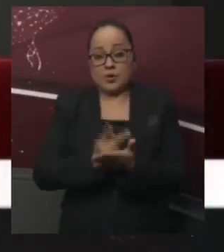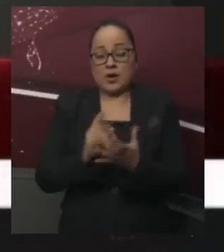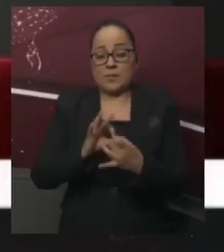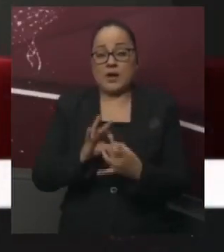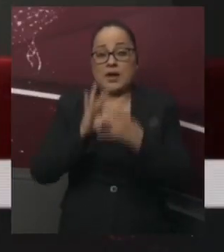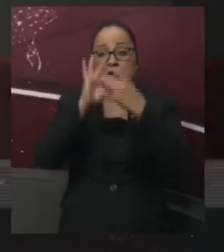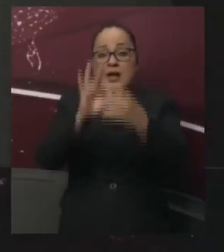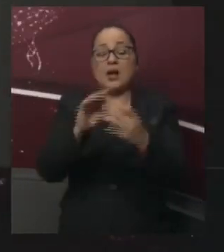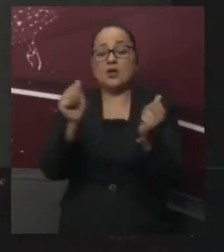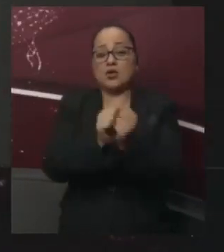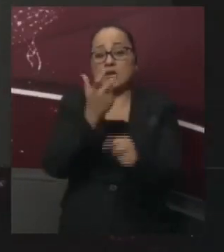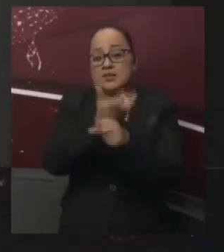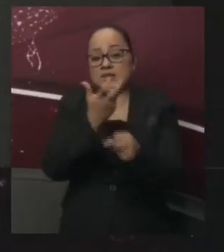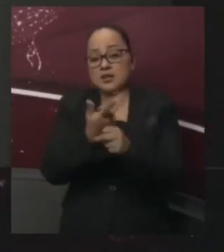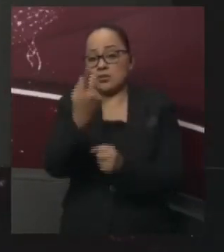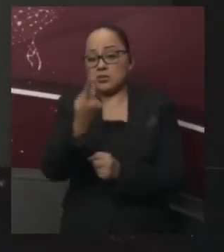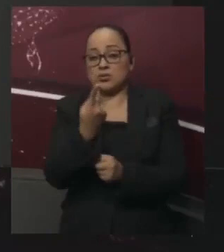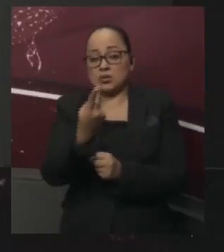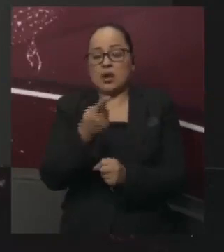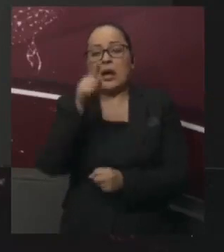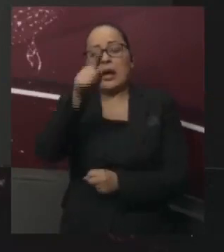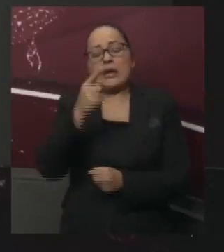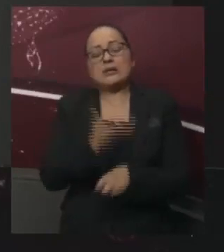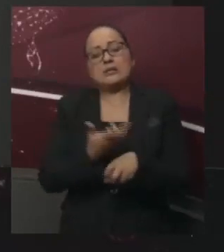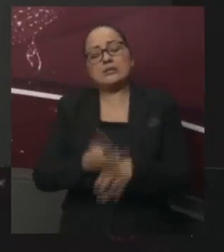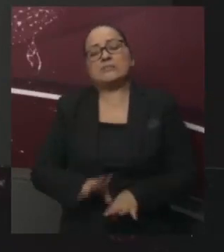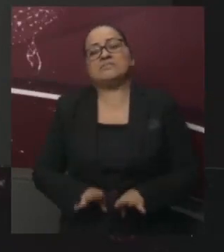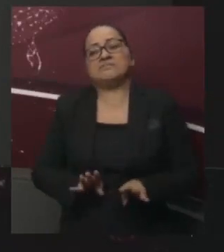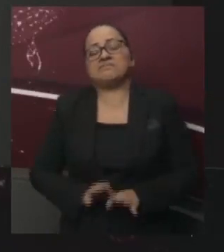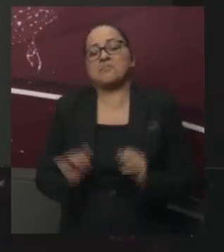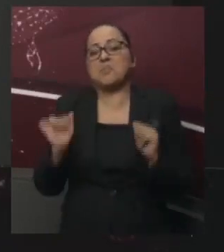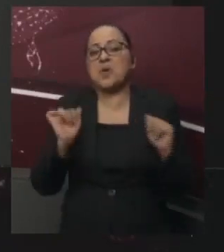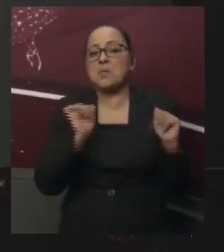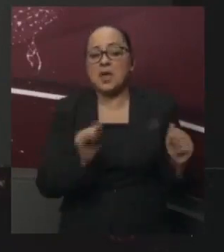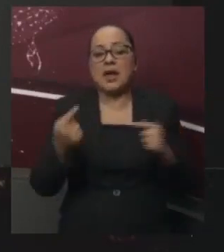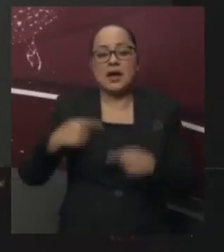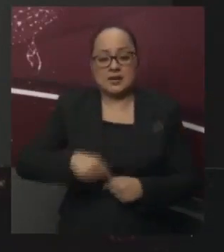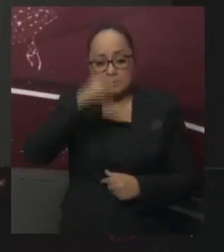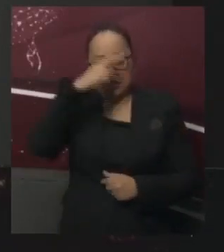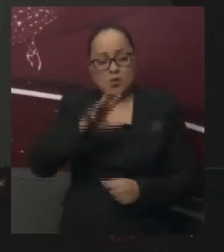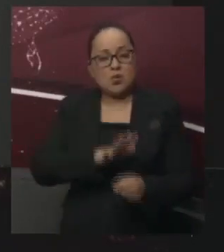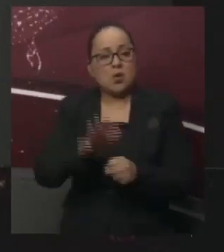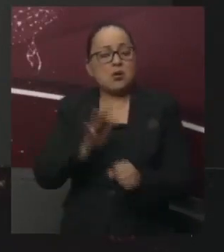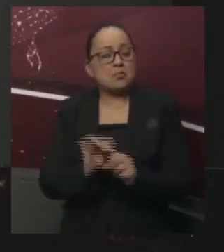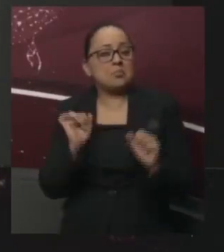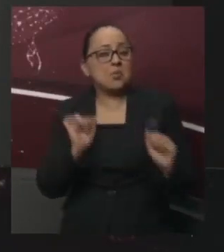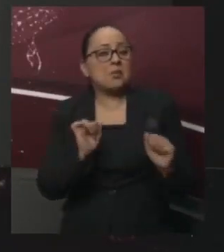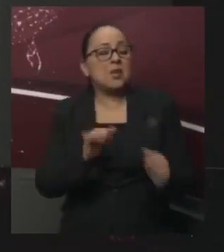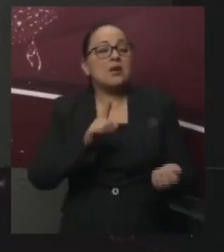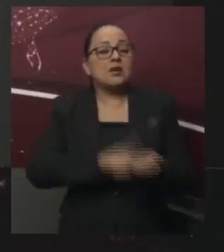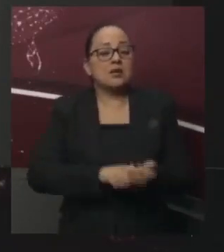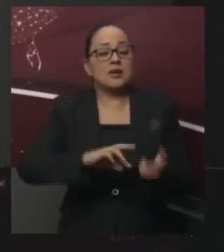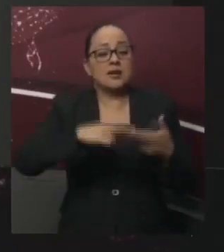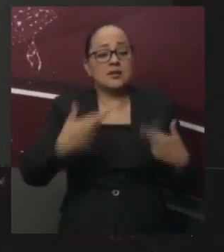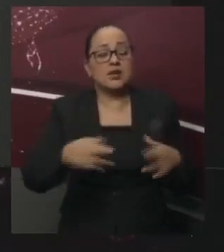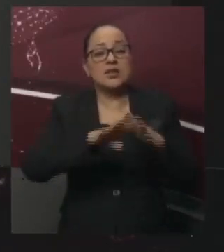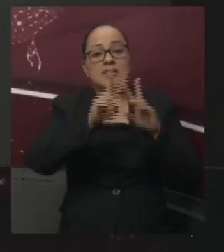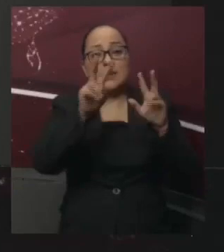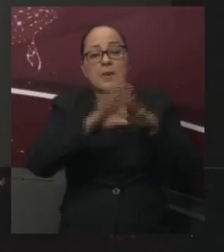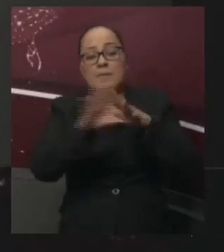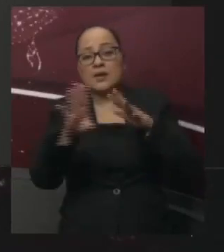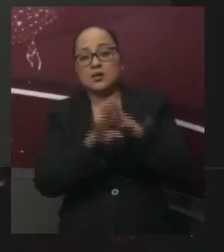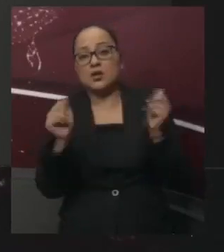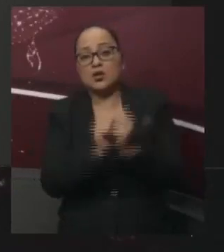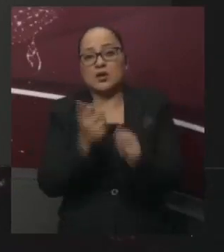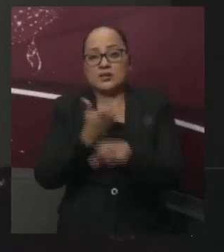Estados Unidos. Es un tema incómodo para los Estados Unidos, así como para nosotros también es un tema incómodo en materia de política exterior de hablar de migración con